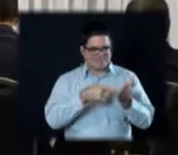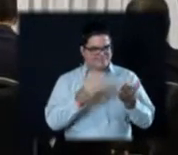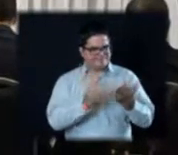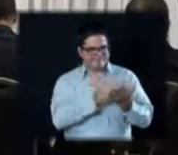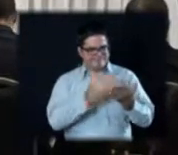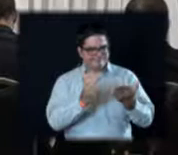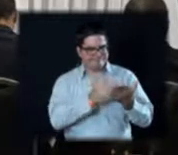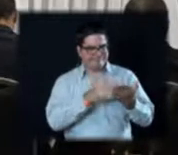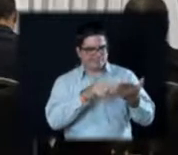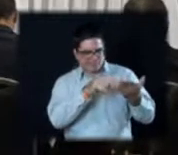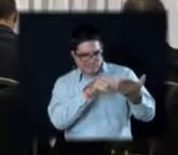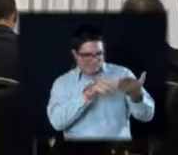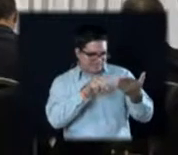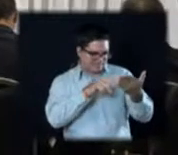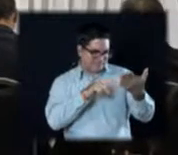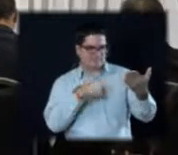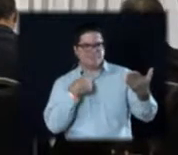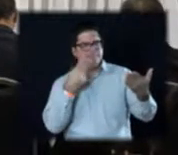debe ser